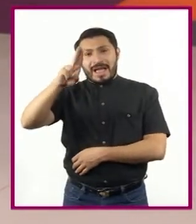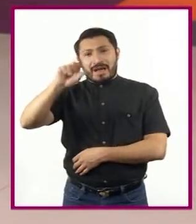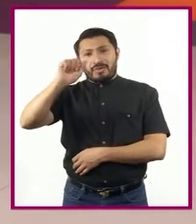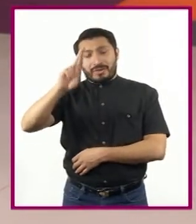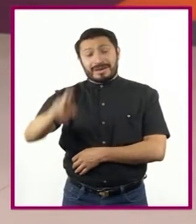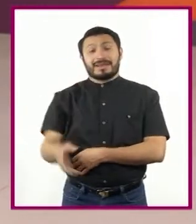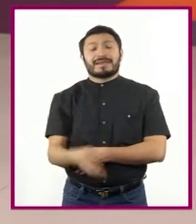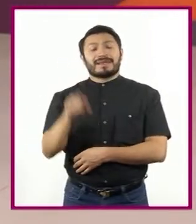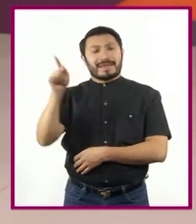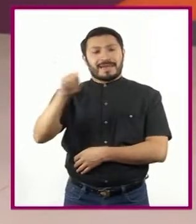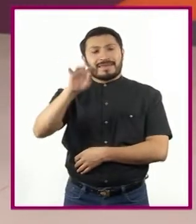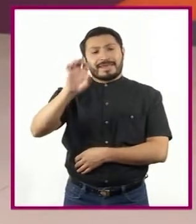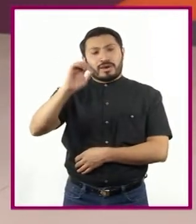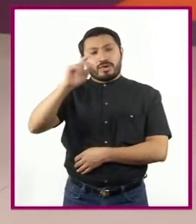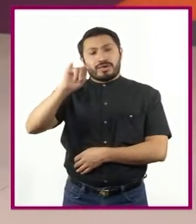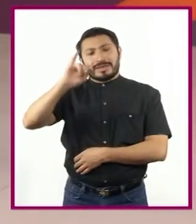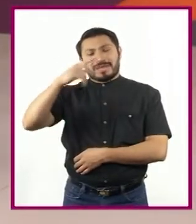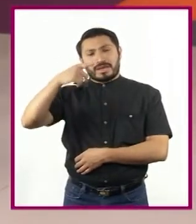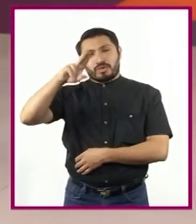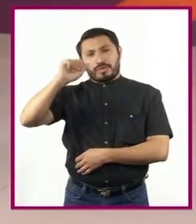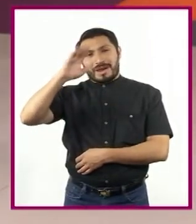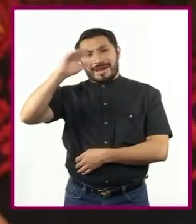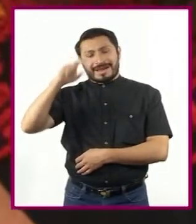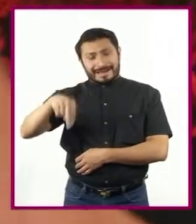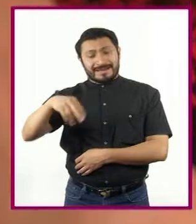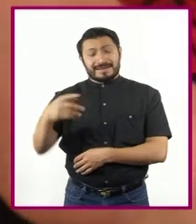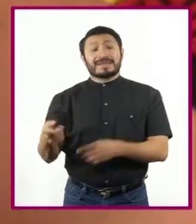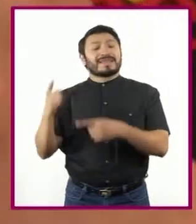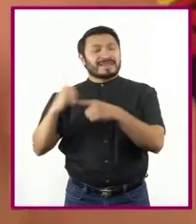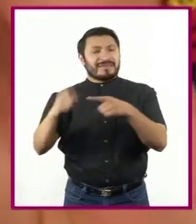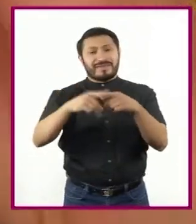con barro y pintada de distintos colores.